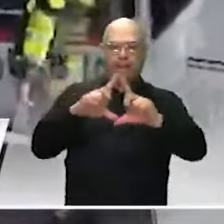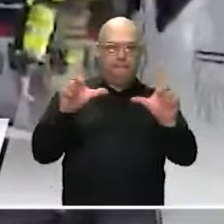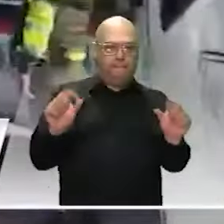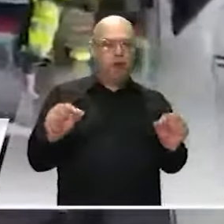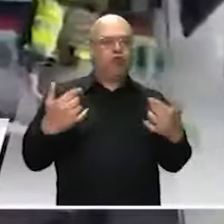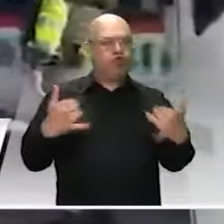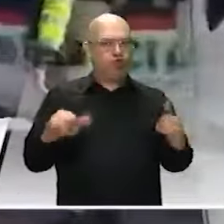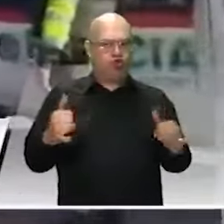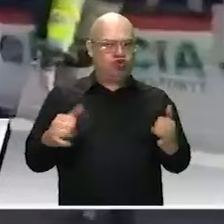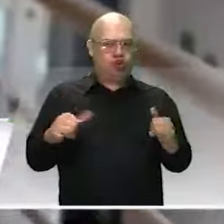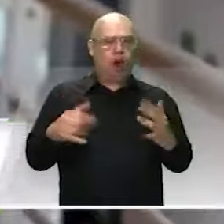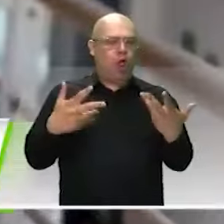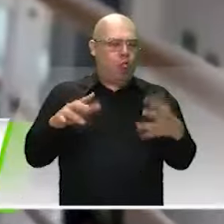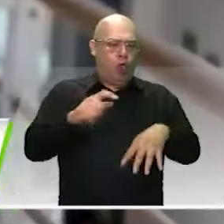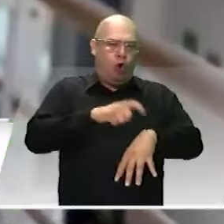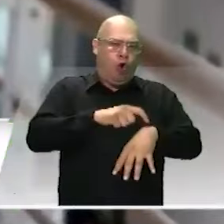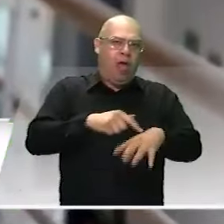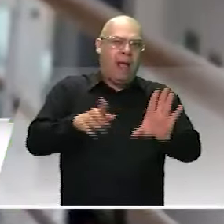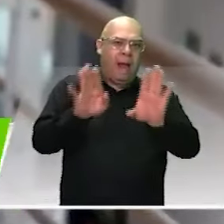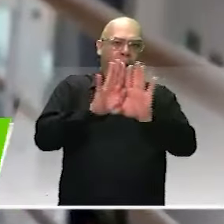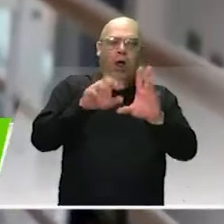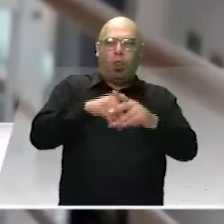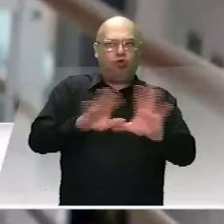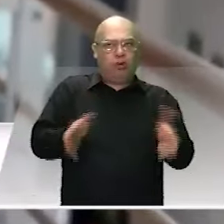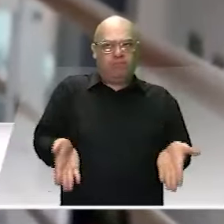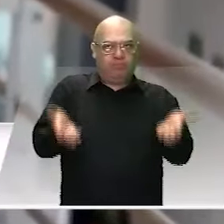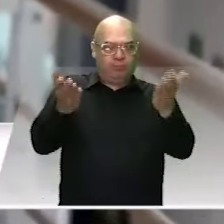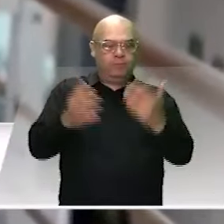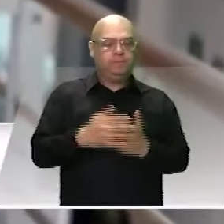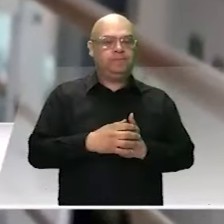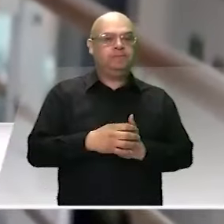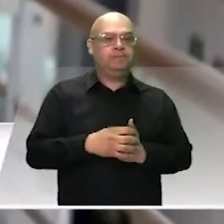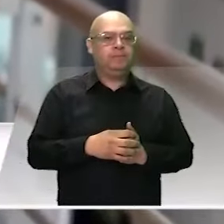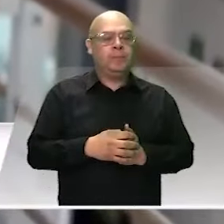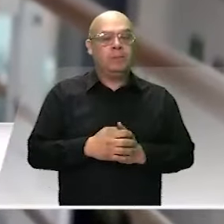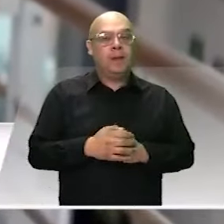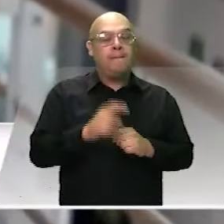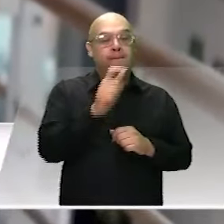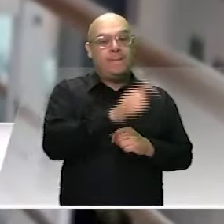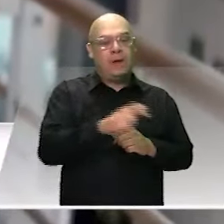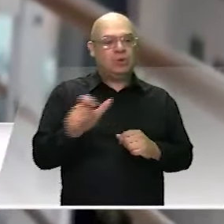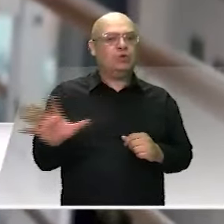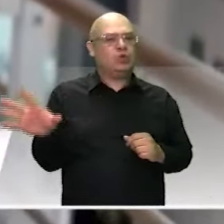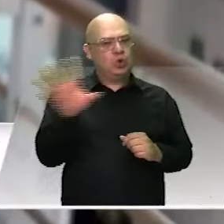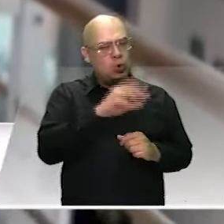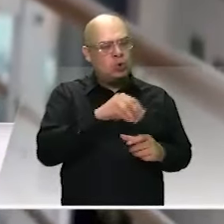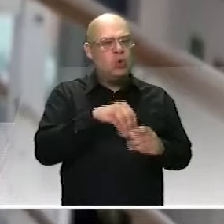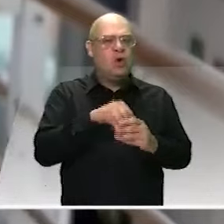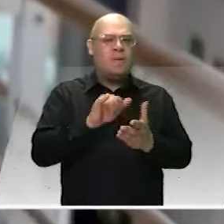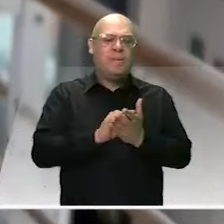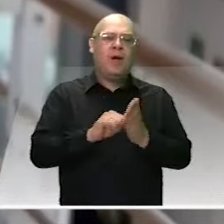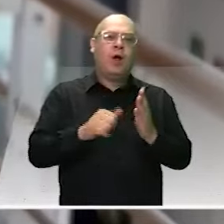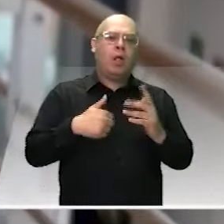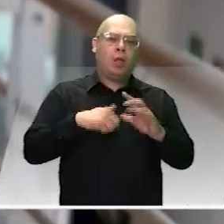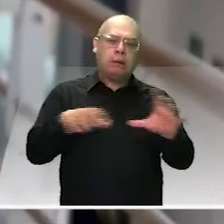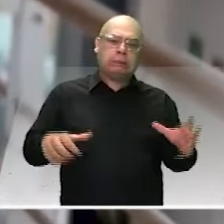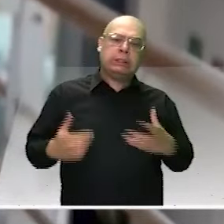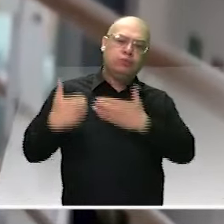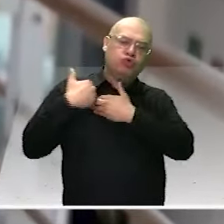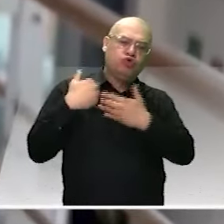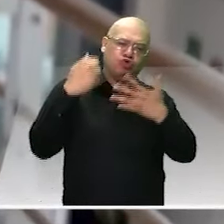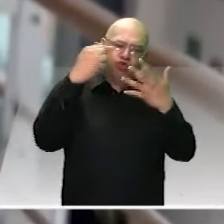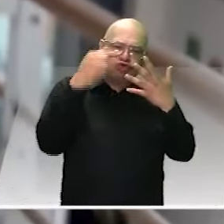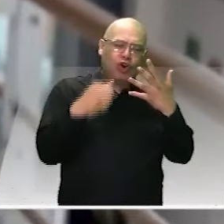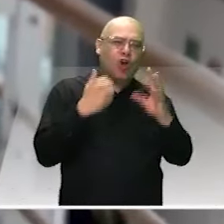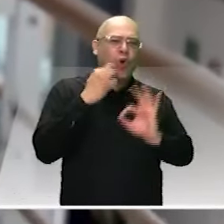horarios y dígitos seguimos invitando a todos los ciudadanos a que hagamos parte con nuestras pequeñas acciones frente al cuidado del